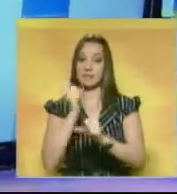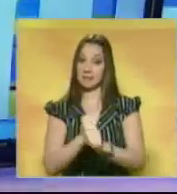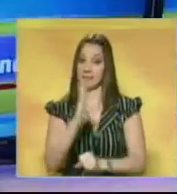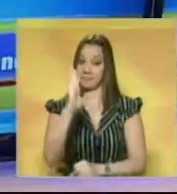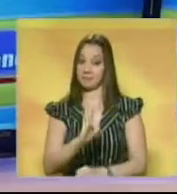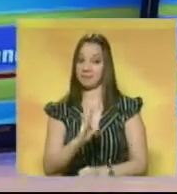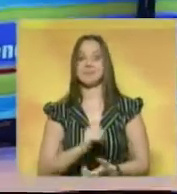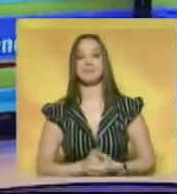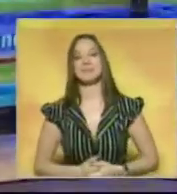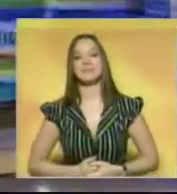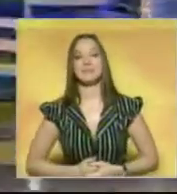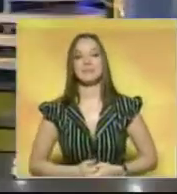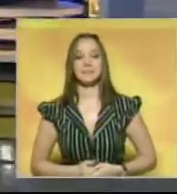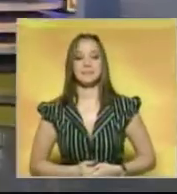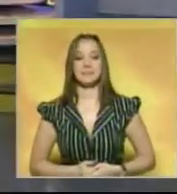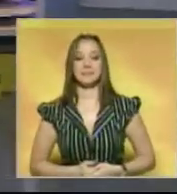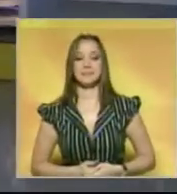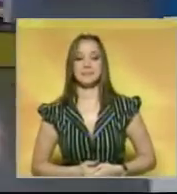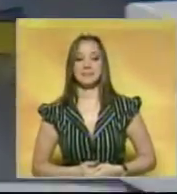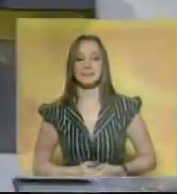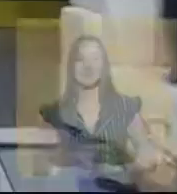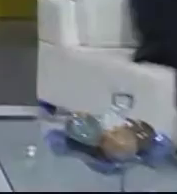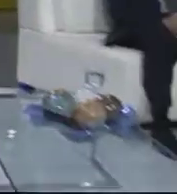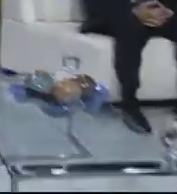al regreso.